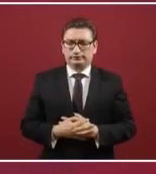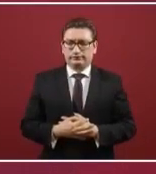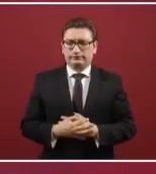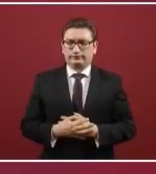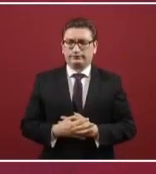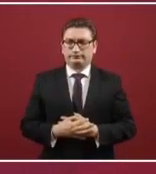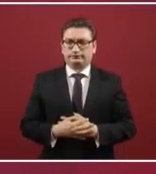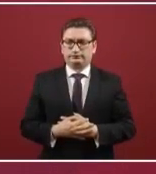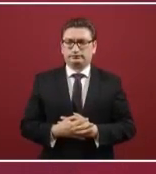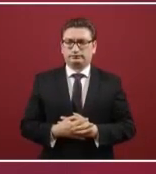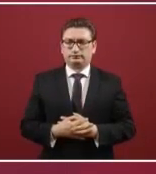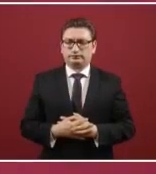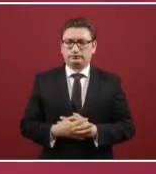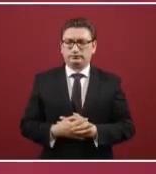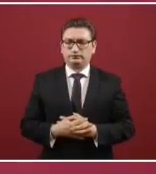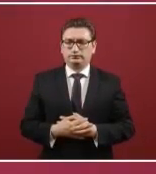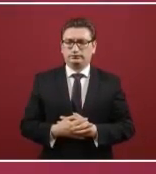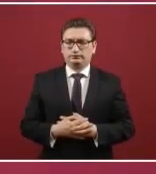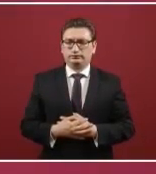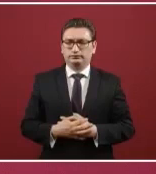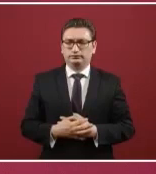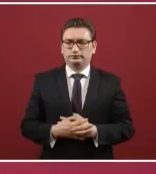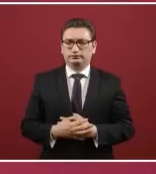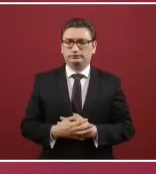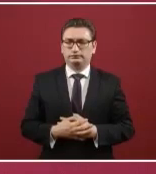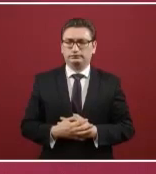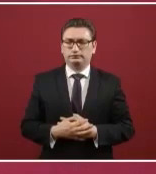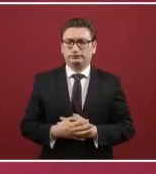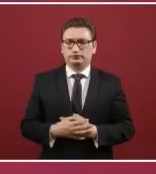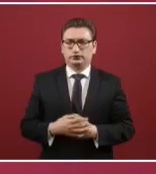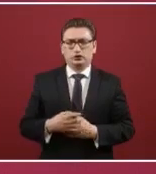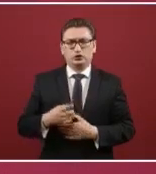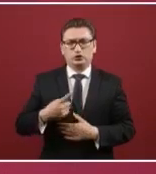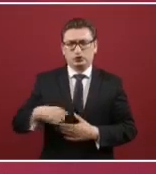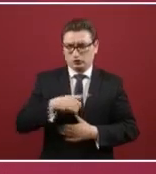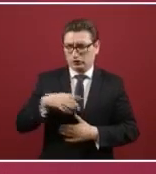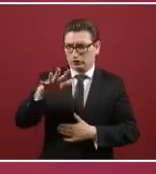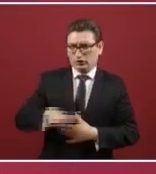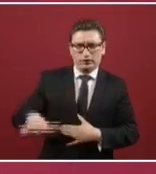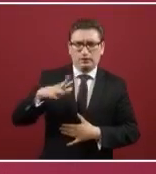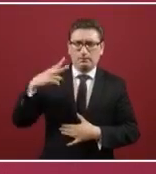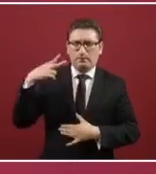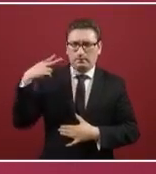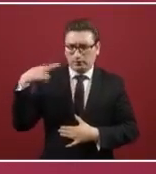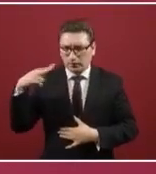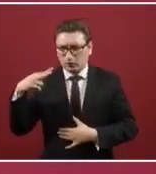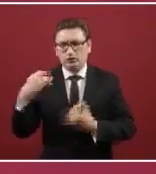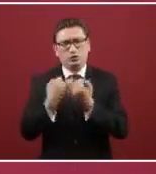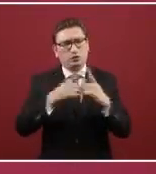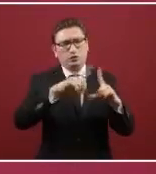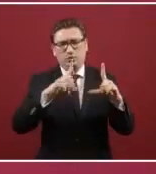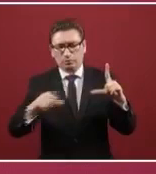todas maneras vamos a apoyar a los productores de café de Veracruz y de todo el país.